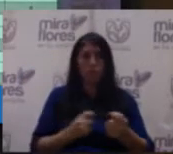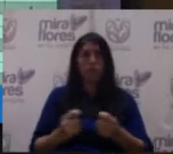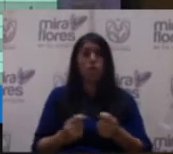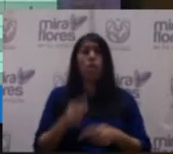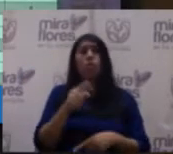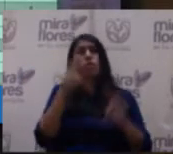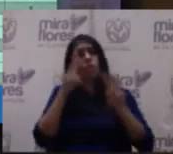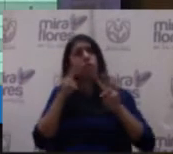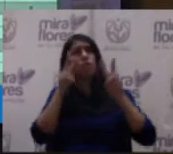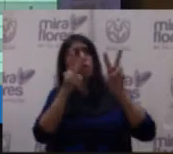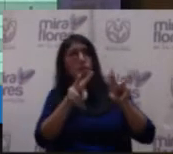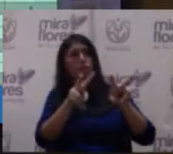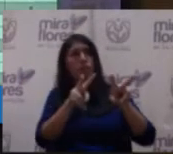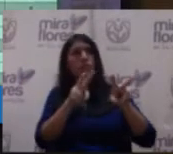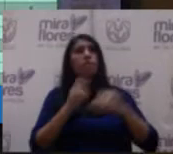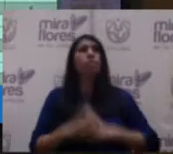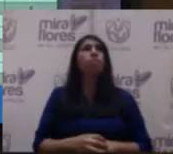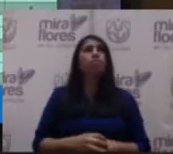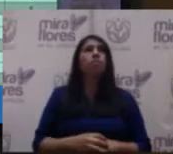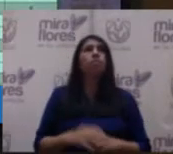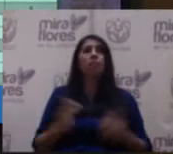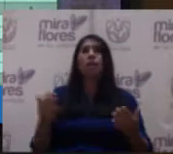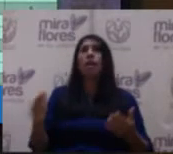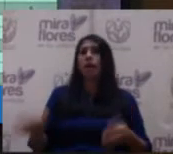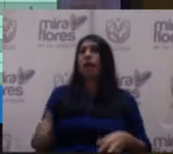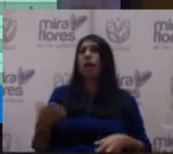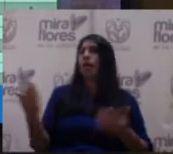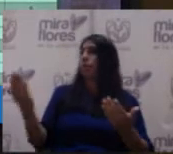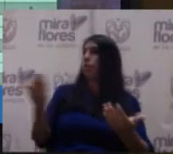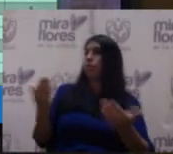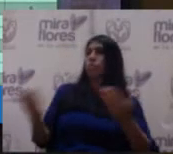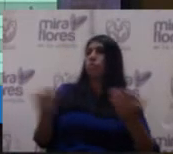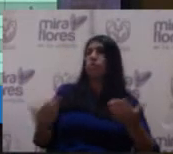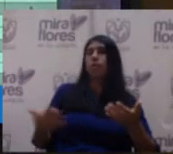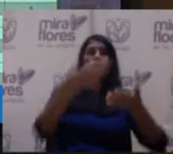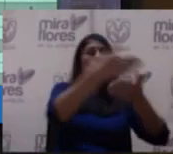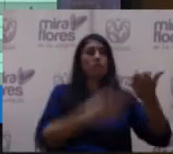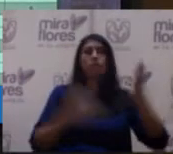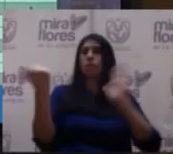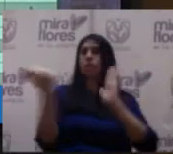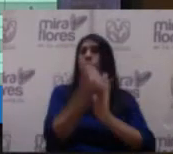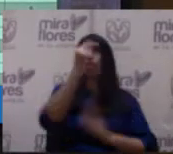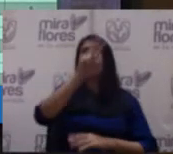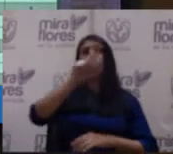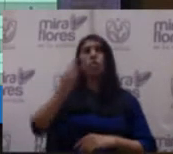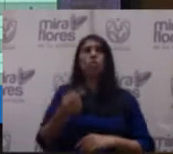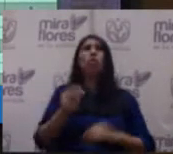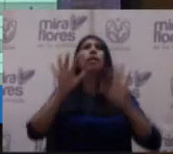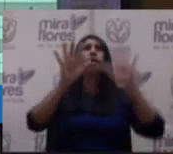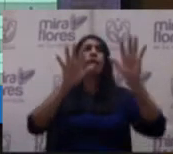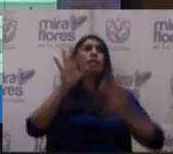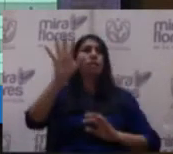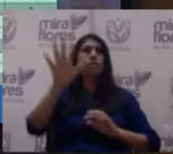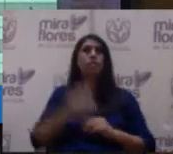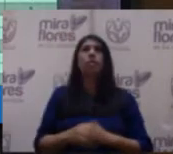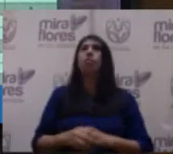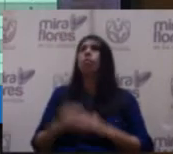Como podemos observar acá, tenemos el comparativo respecto del texto único aprobado en el año 2015, ratificado por